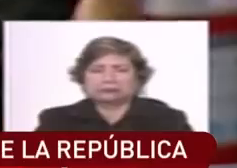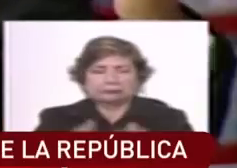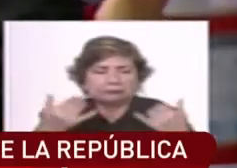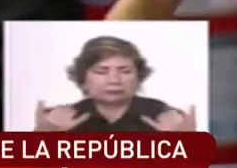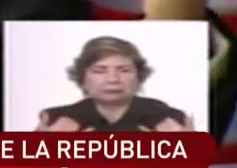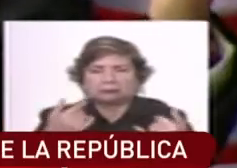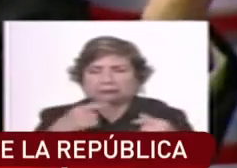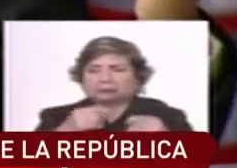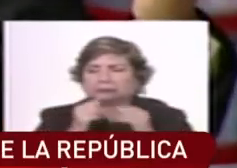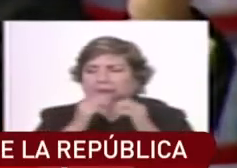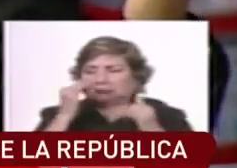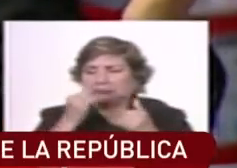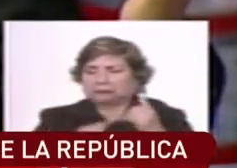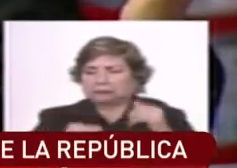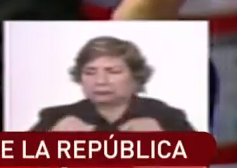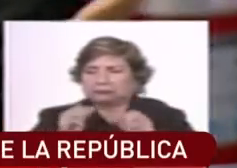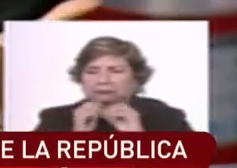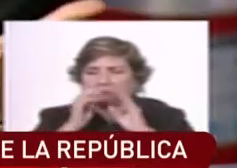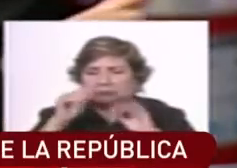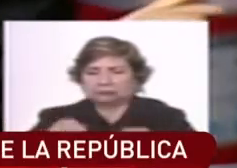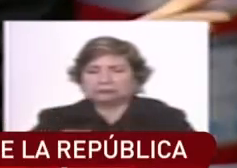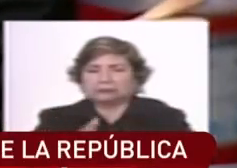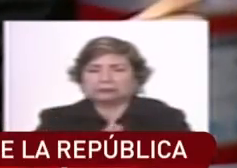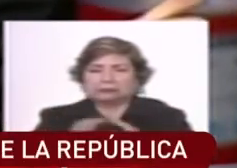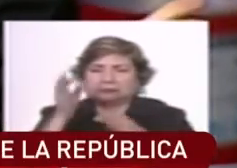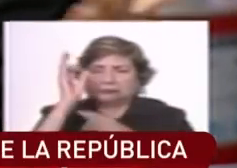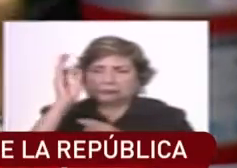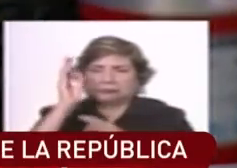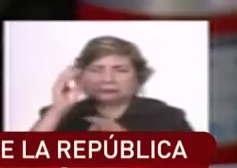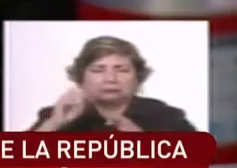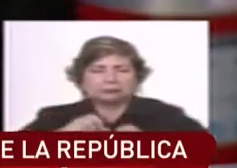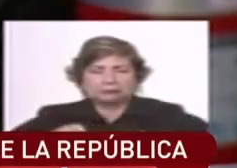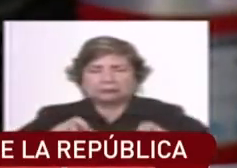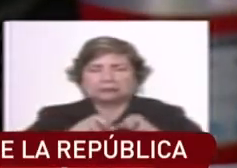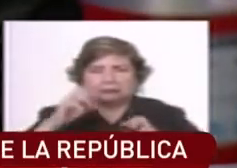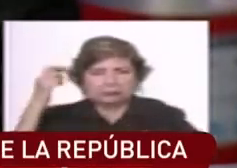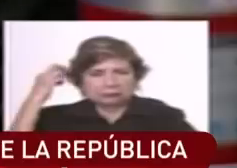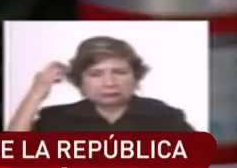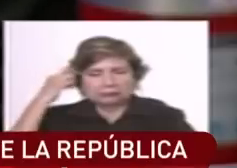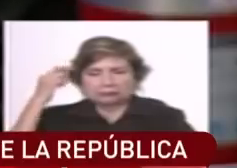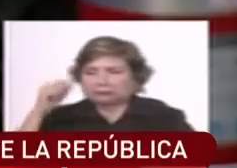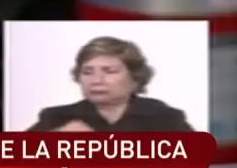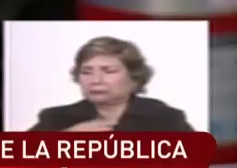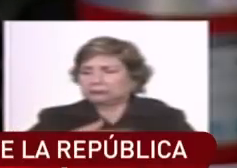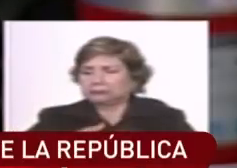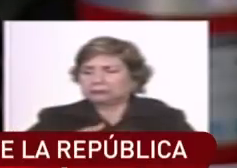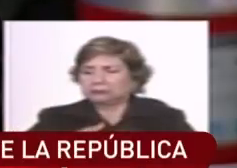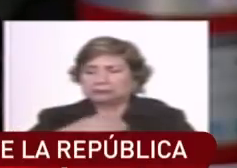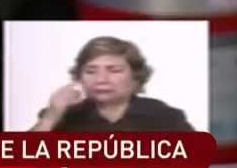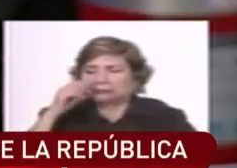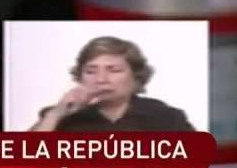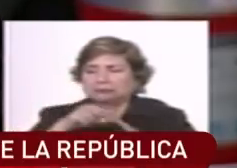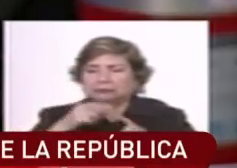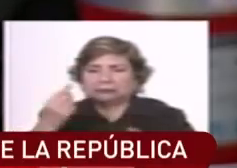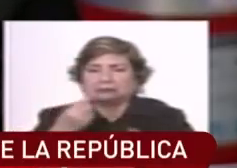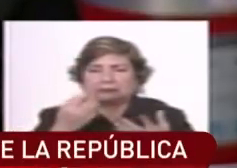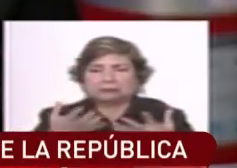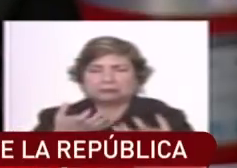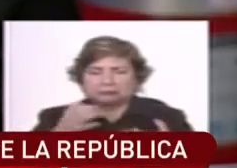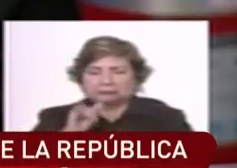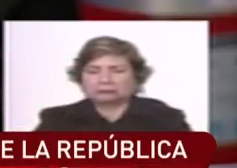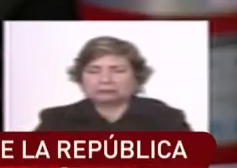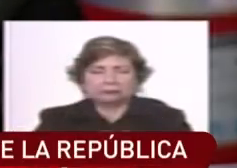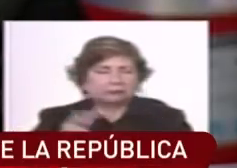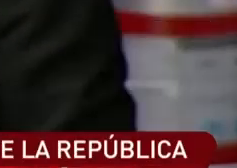día será mi última participación en un fuero político, porque esa ya no es mi intención. Tan solo quiero que